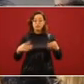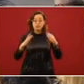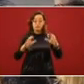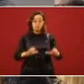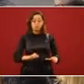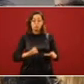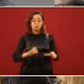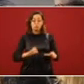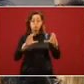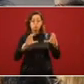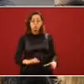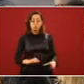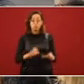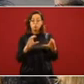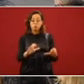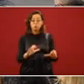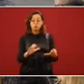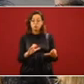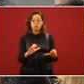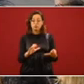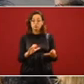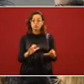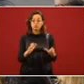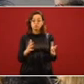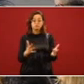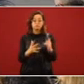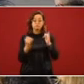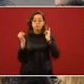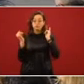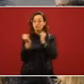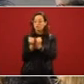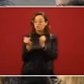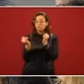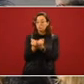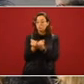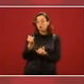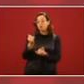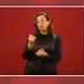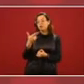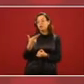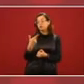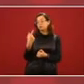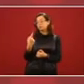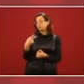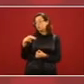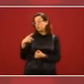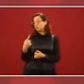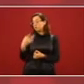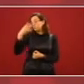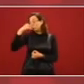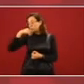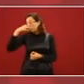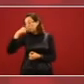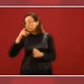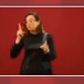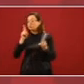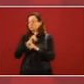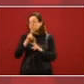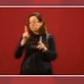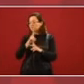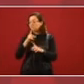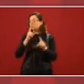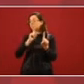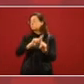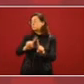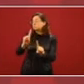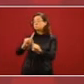bioseguridad, es casi idéntico al de la influenza y al de los otros virus respiratorios y al de